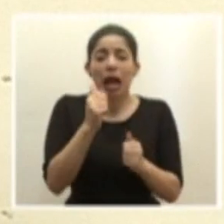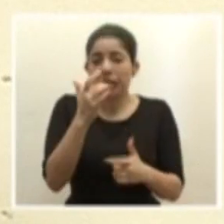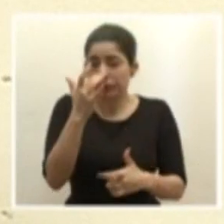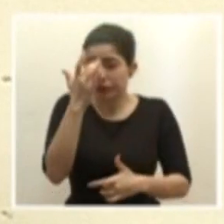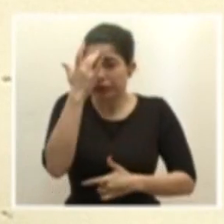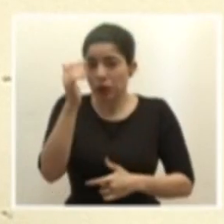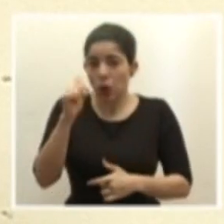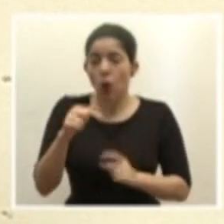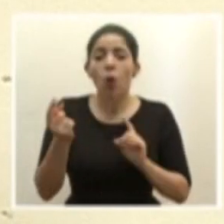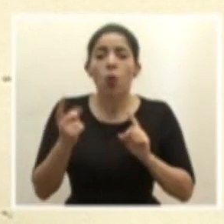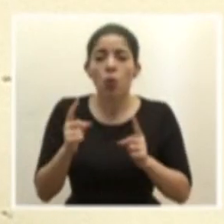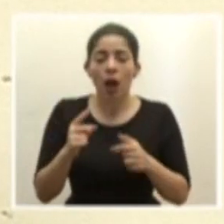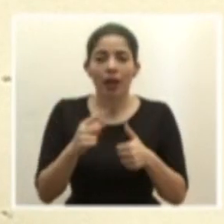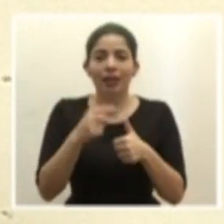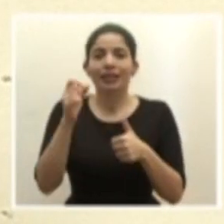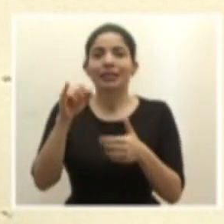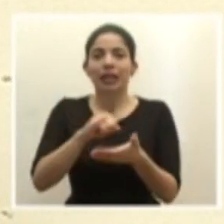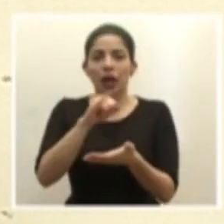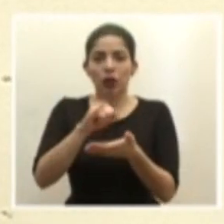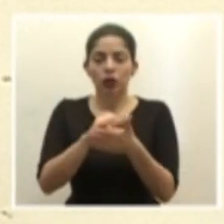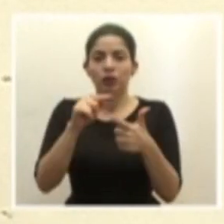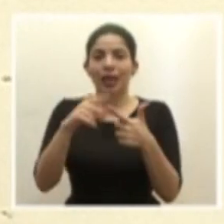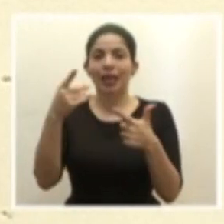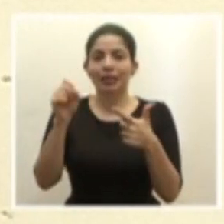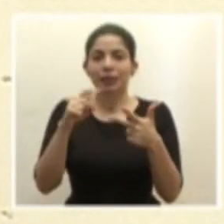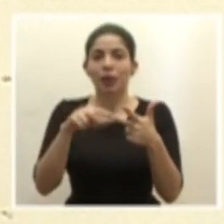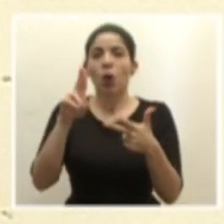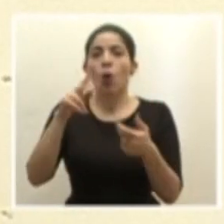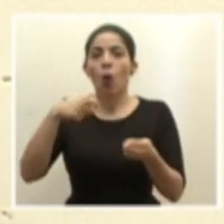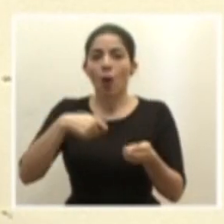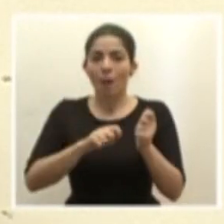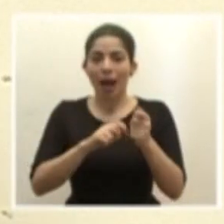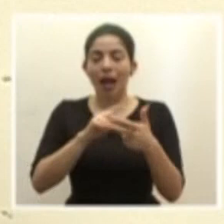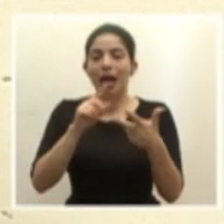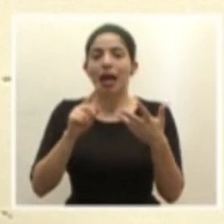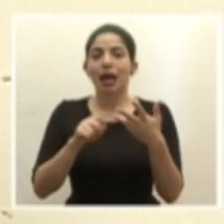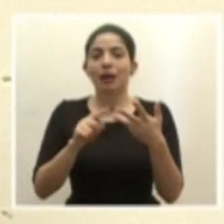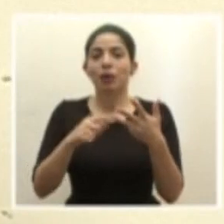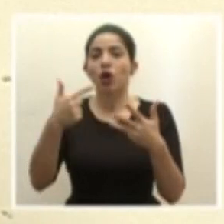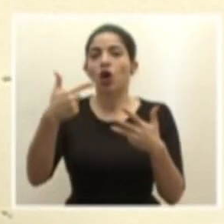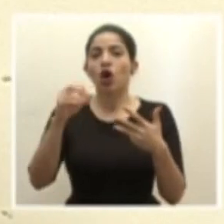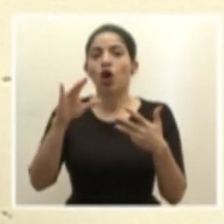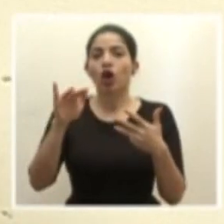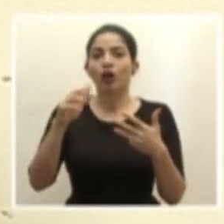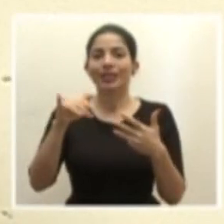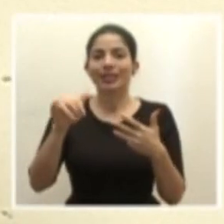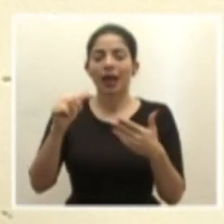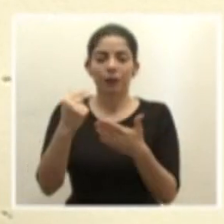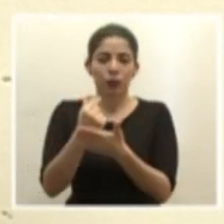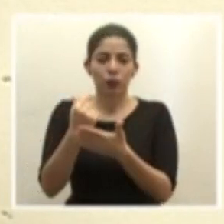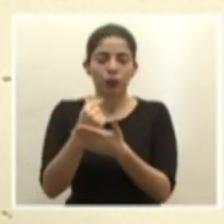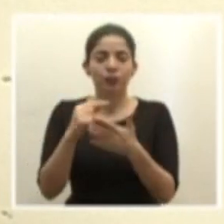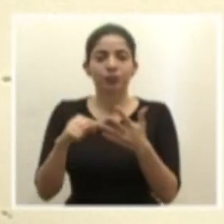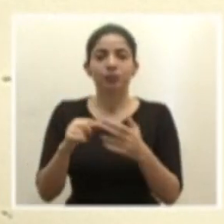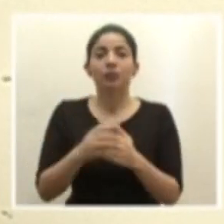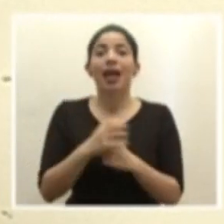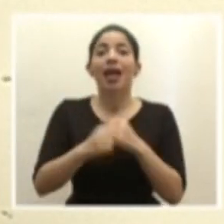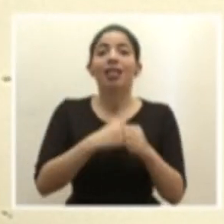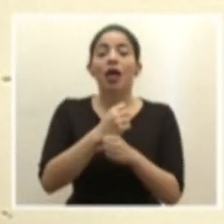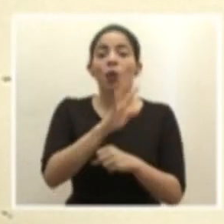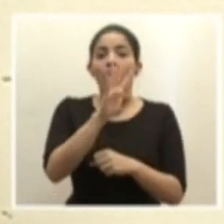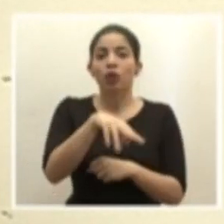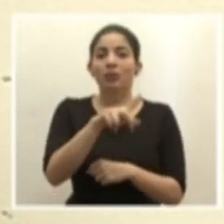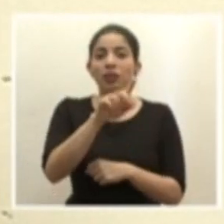el día de hoy San José, Desamparados, Upala y Goicoechea. Por edad tenemos